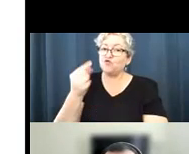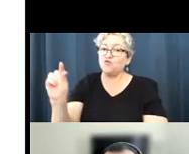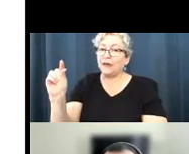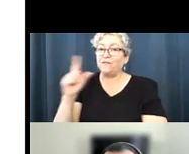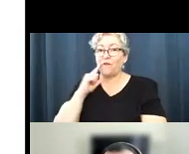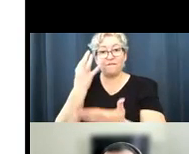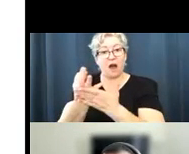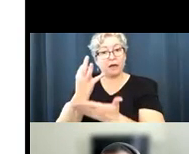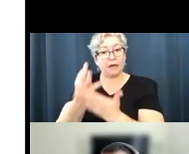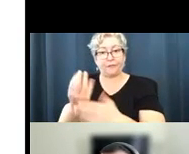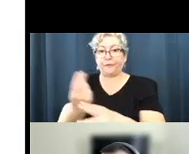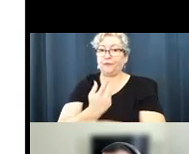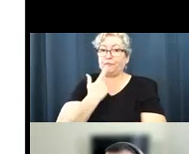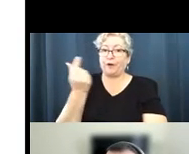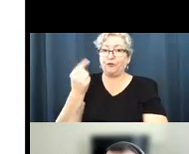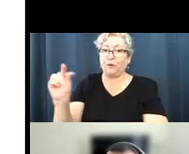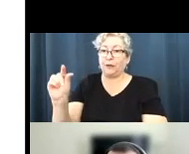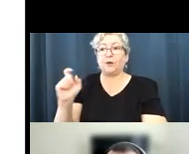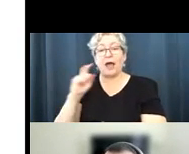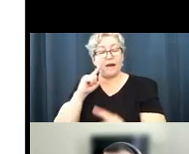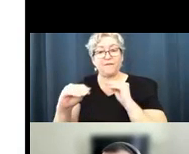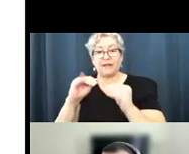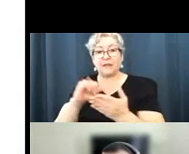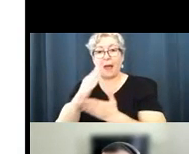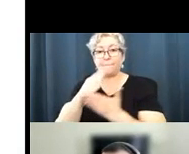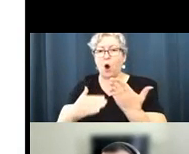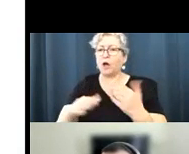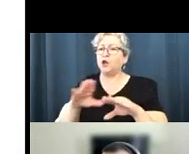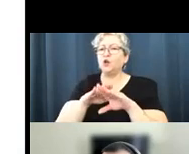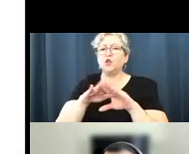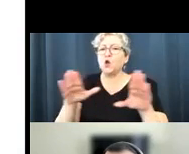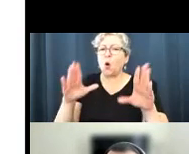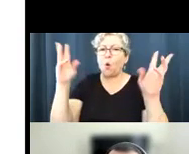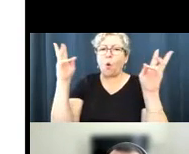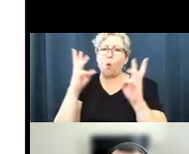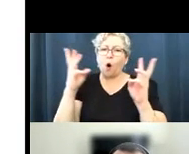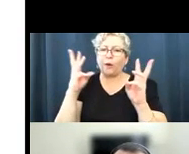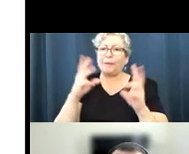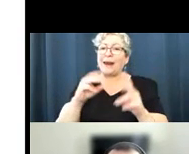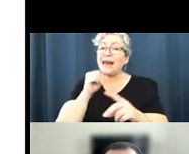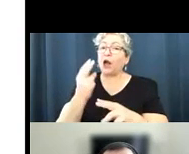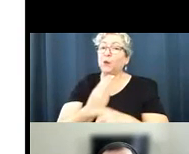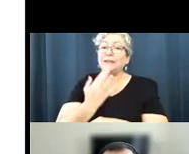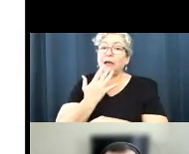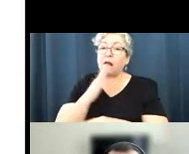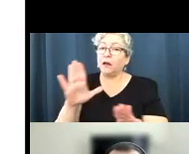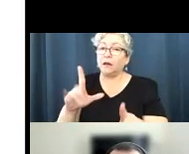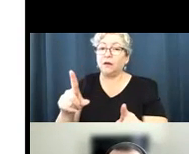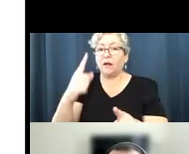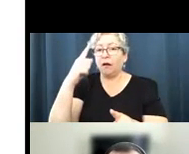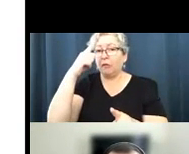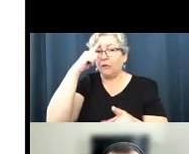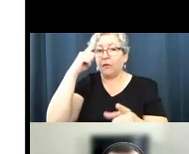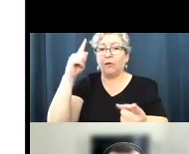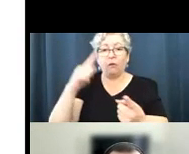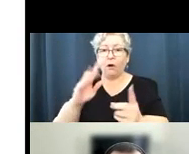daltonismo también, pues hay muchas, si usan mucho rojo y verde, pues tienen que arreglarlo, porque las personas con daltonismo no la pueden ver. No se preocupen,